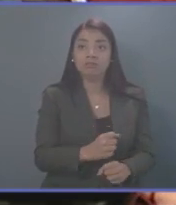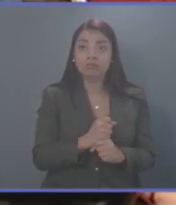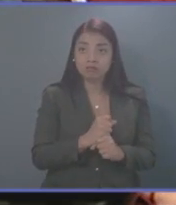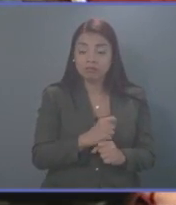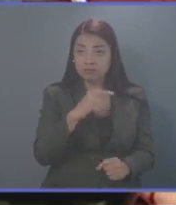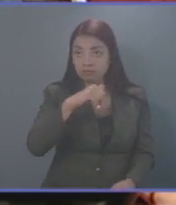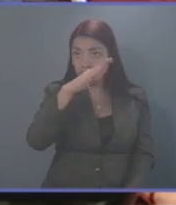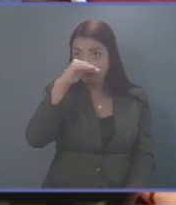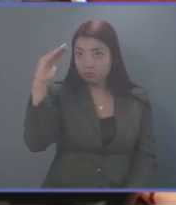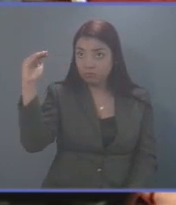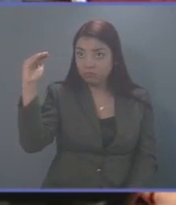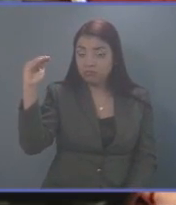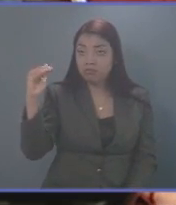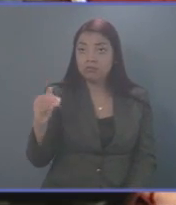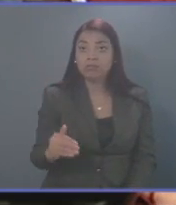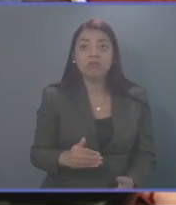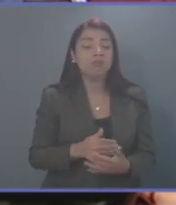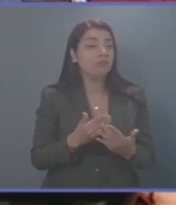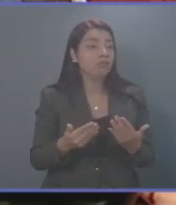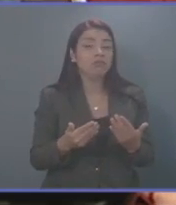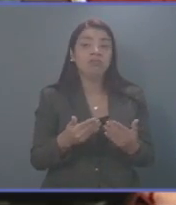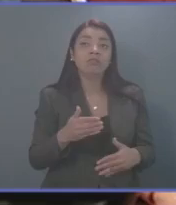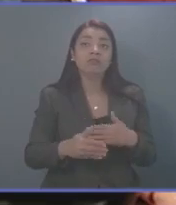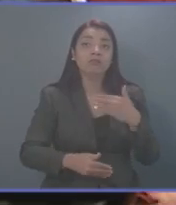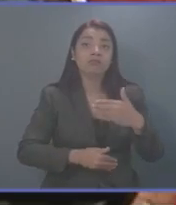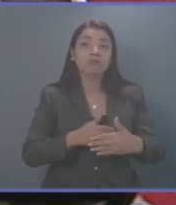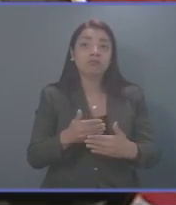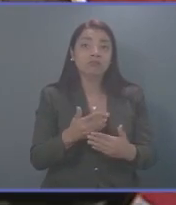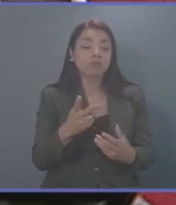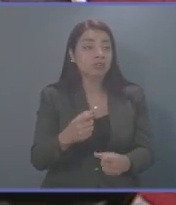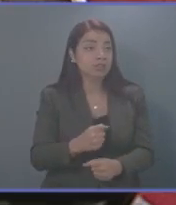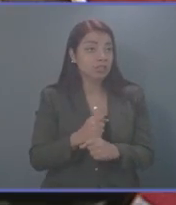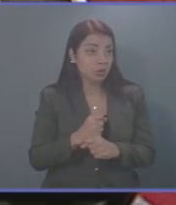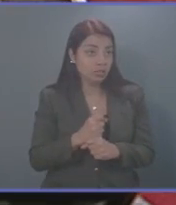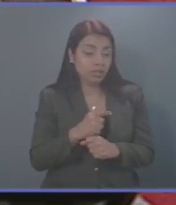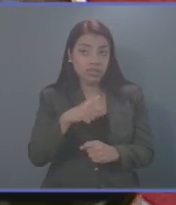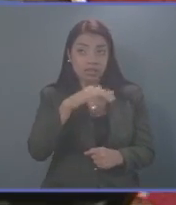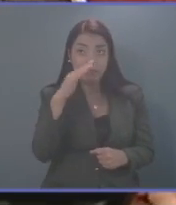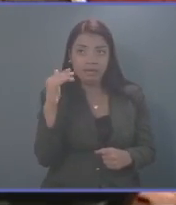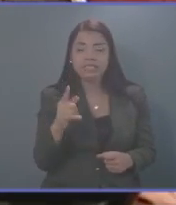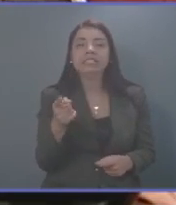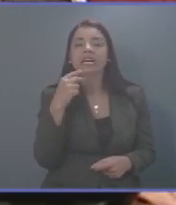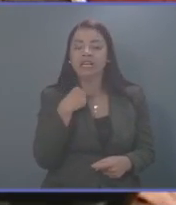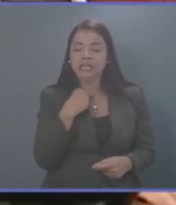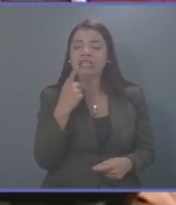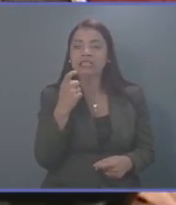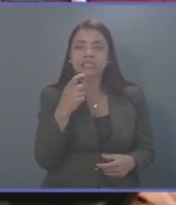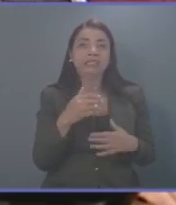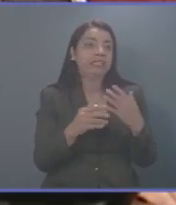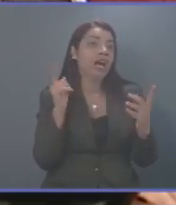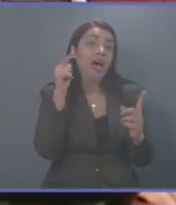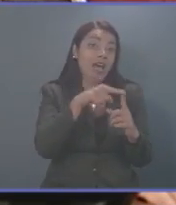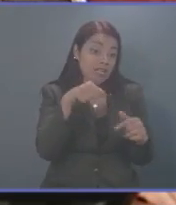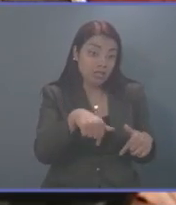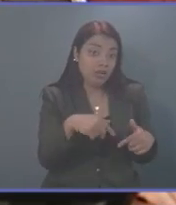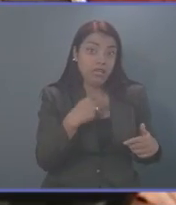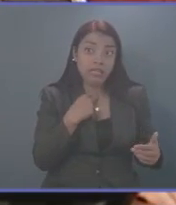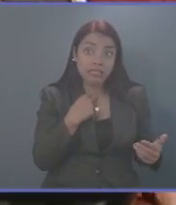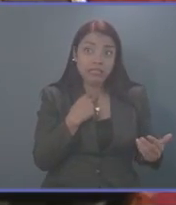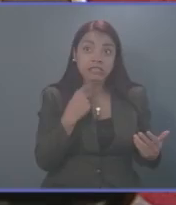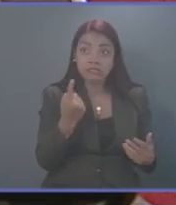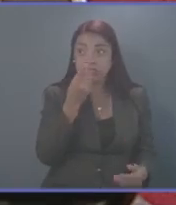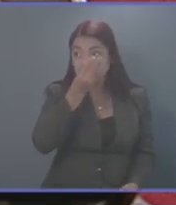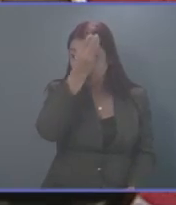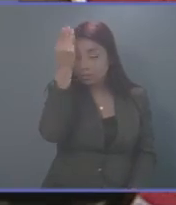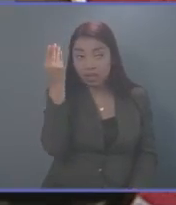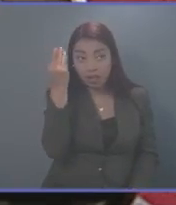nacional y el eje transversal de la seguridad nacional. Hay una deuda pendiente a la fecha y a los